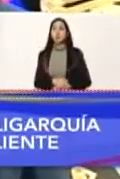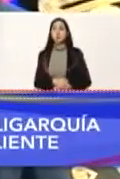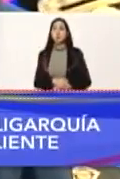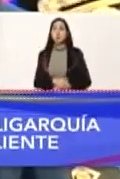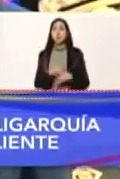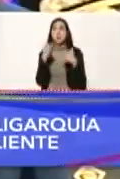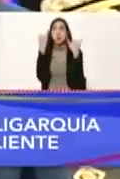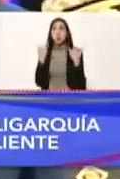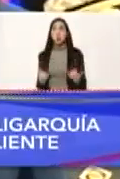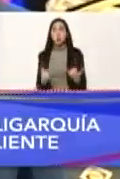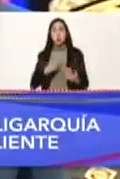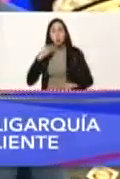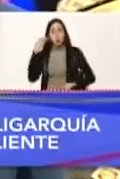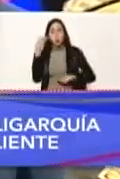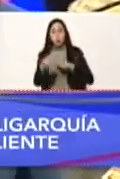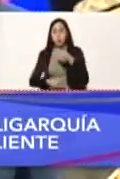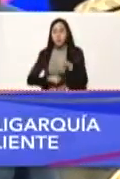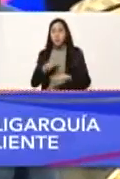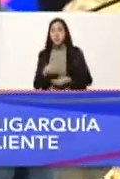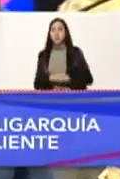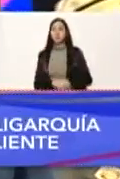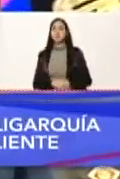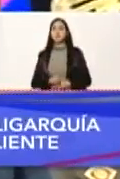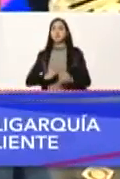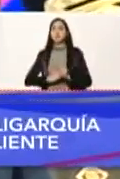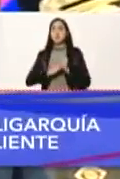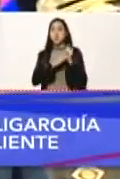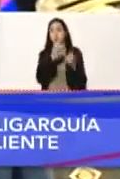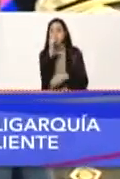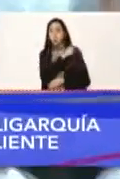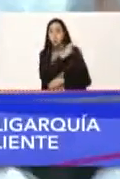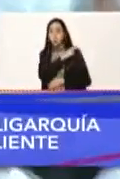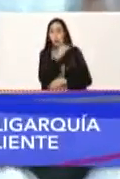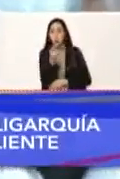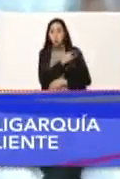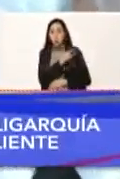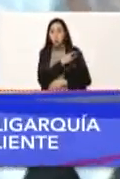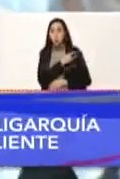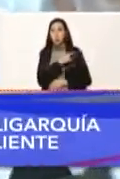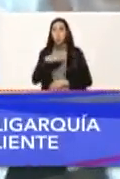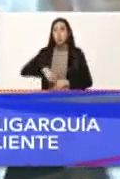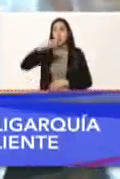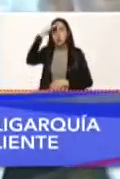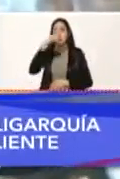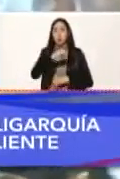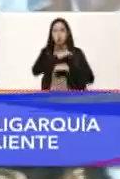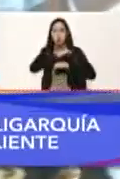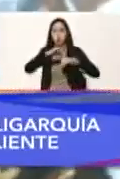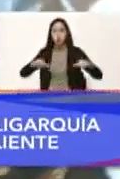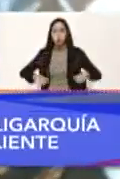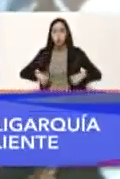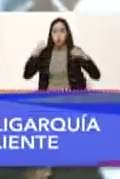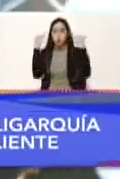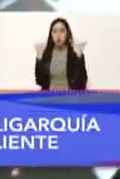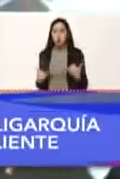de hoy ha sido rector de la Universidad Militar Bolivariana. Ahora comandante general del